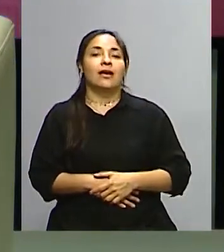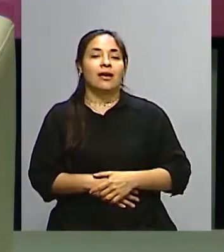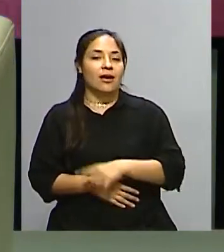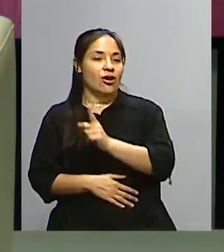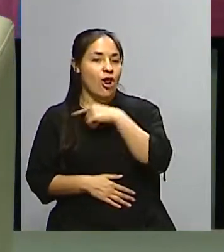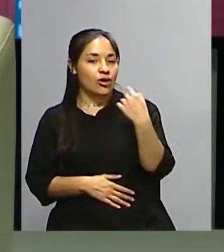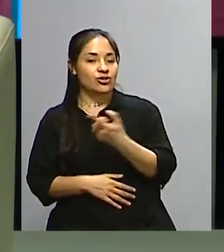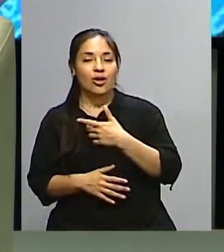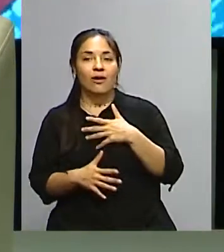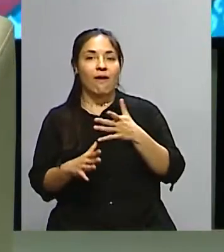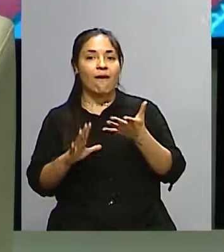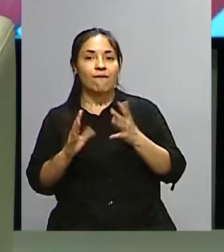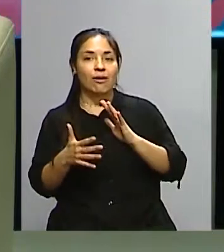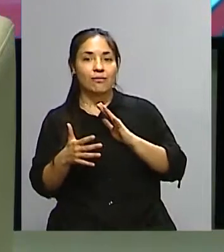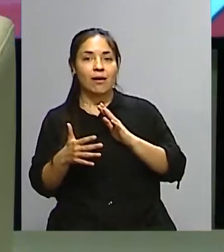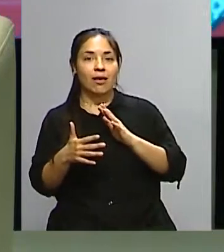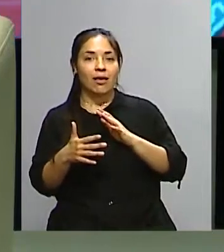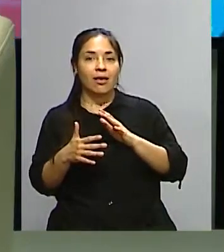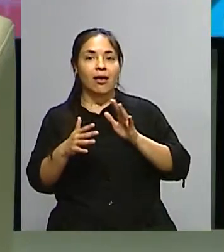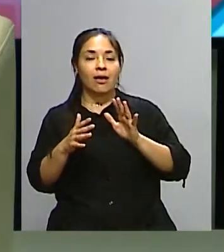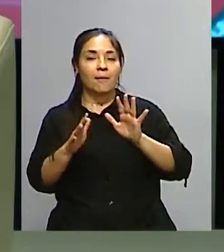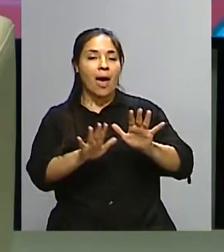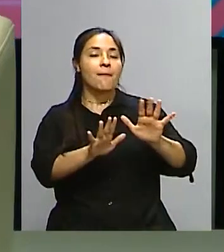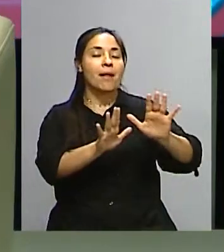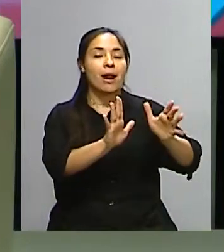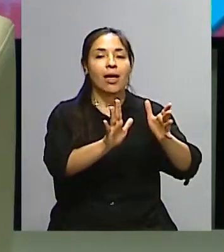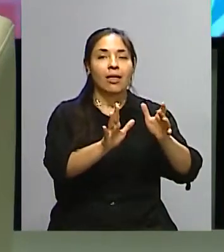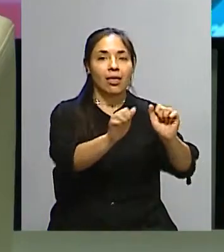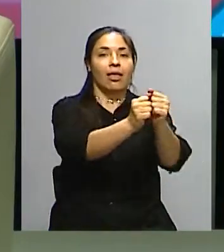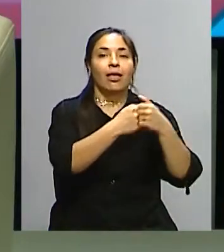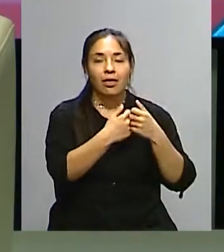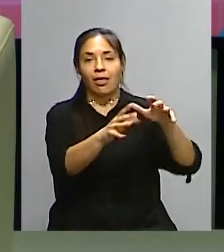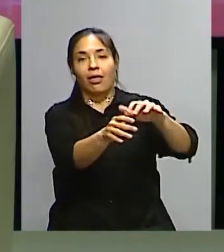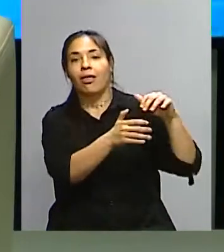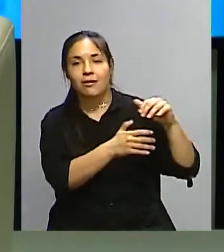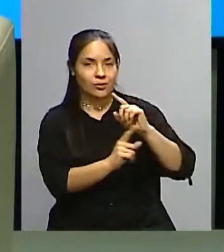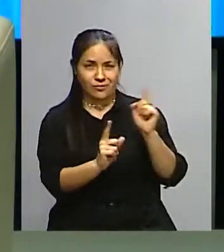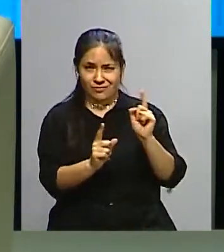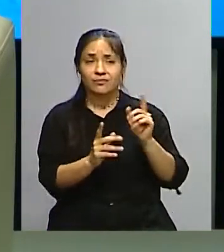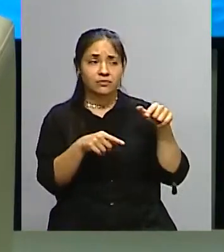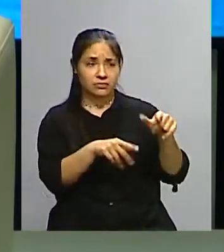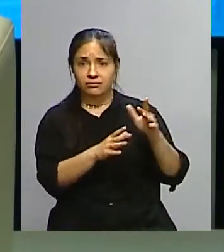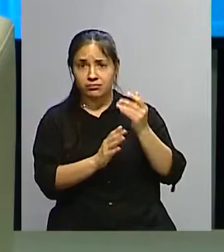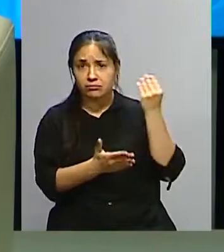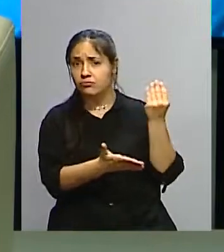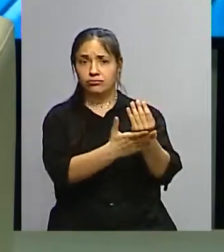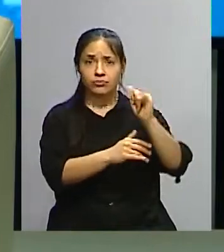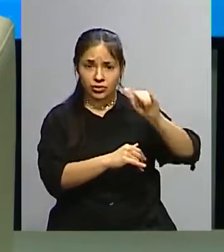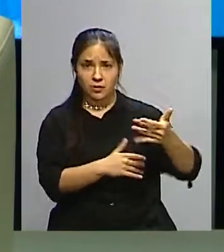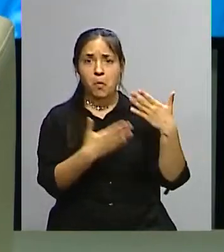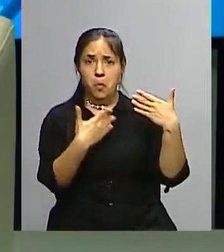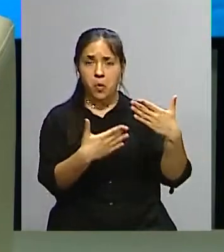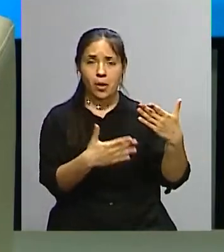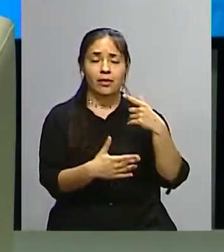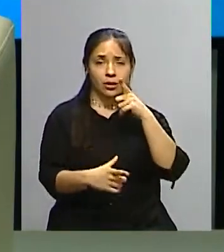las avasallemos y también que se sientan, digamos, activos, como sujetos activos, políticos, que puedan